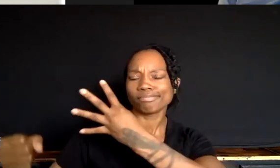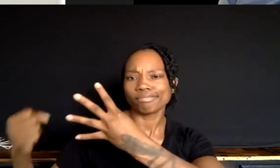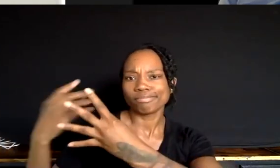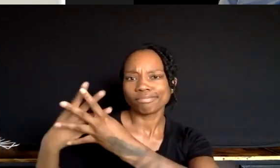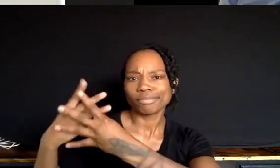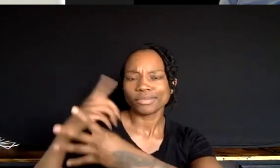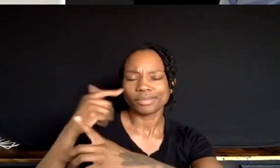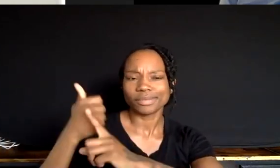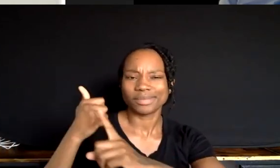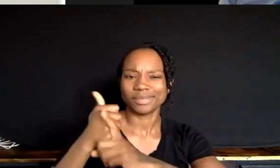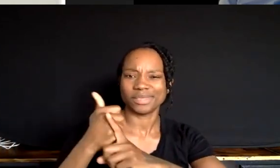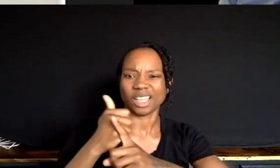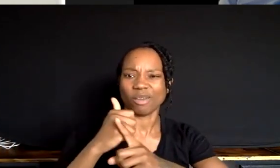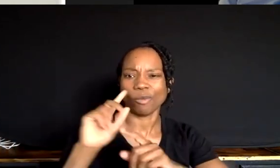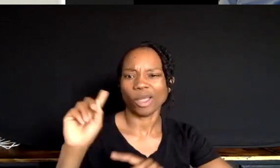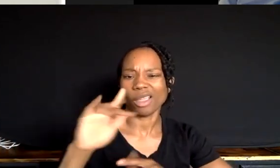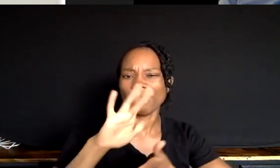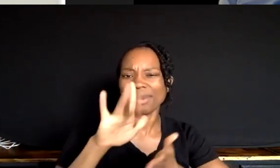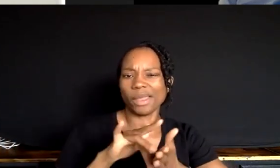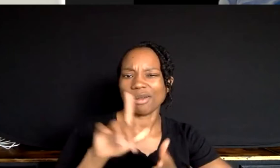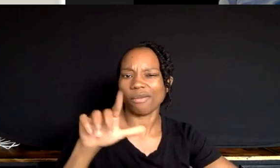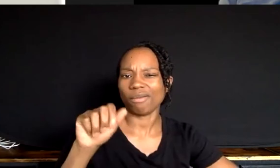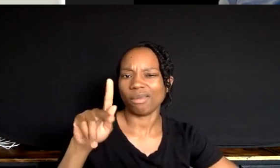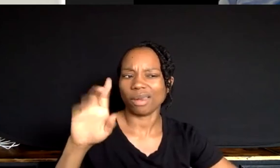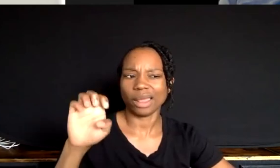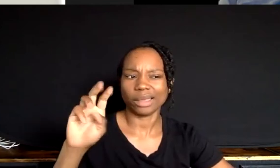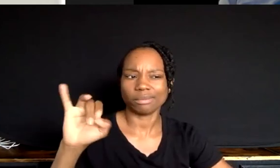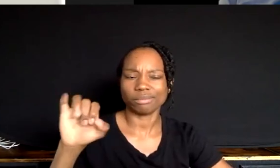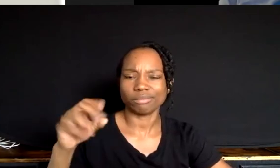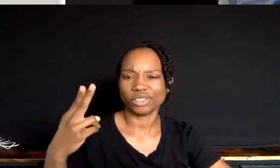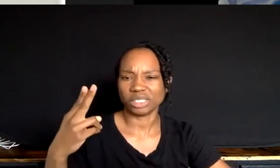Sí, encarcelación.